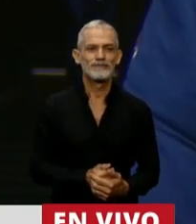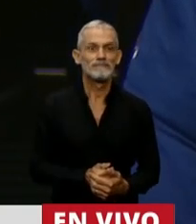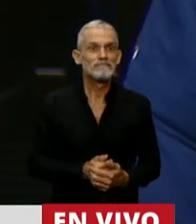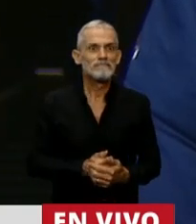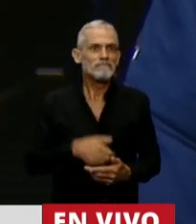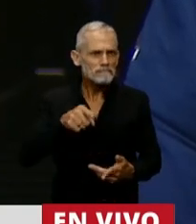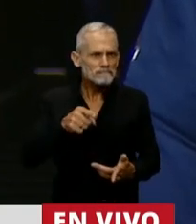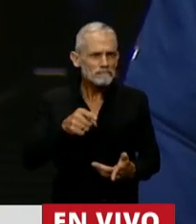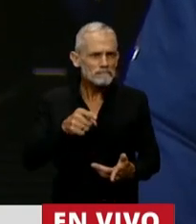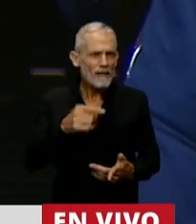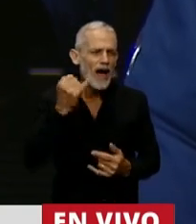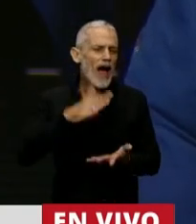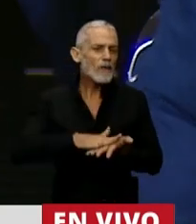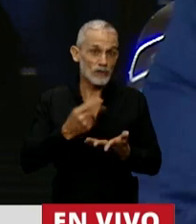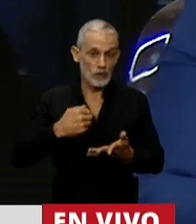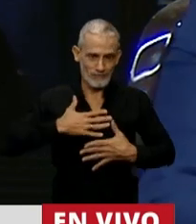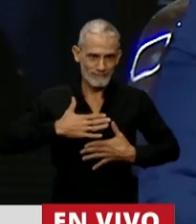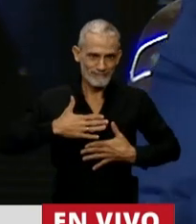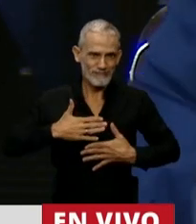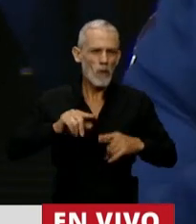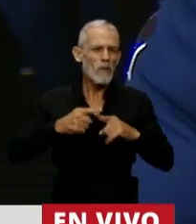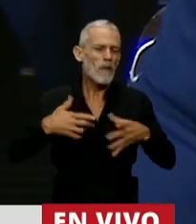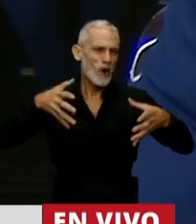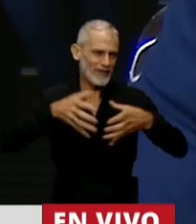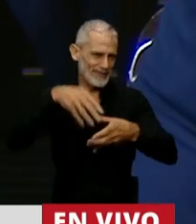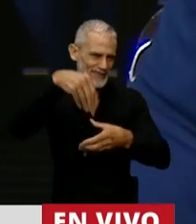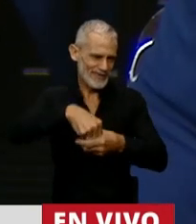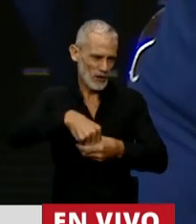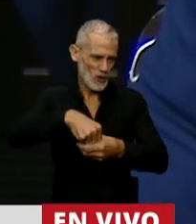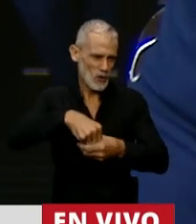y para hacer alusión a mi pertenencia política,